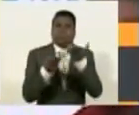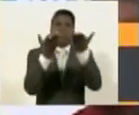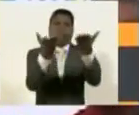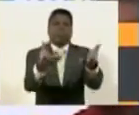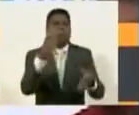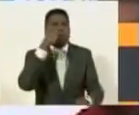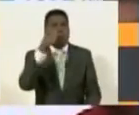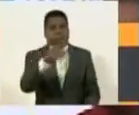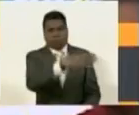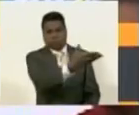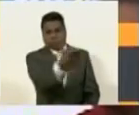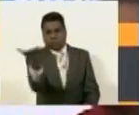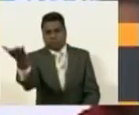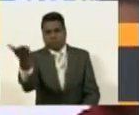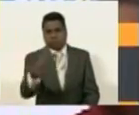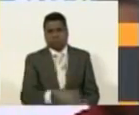pueblo.